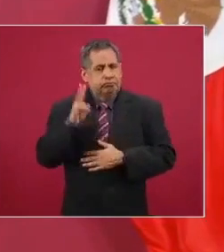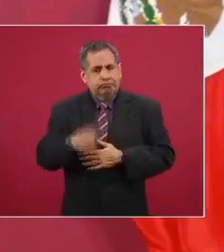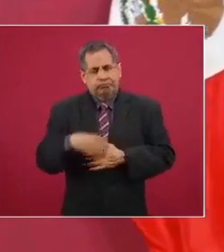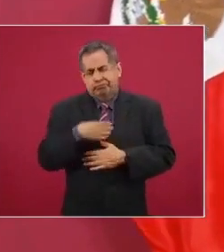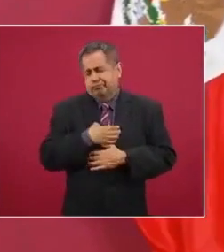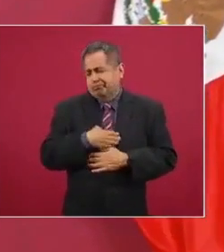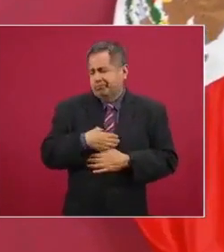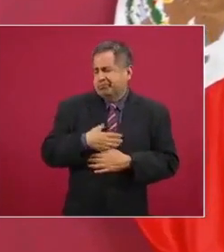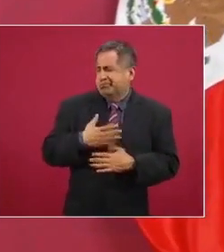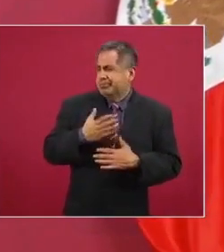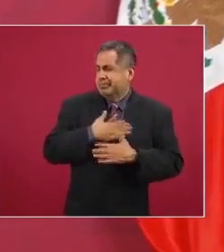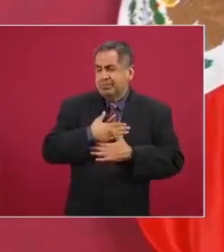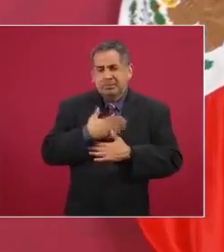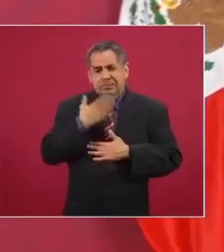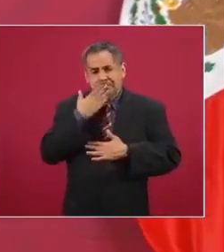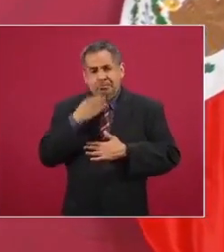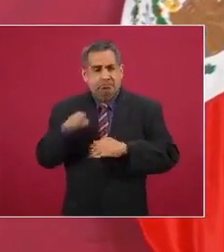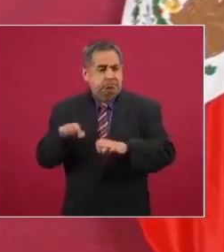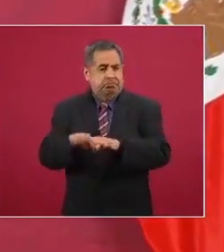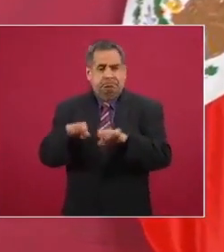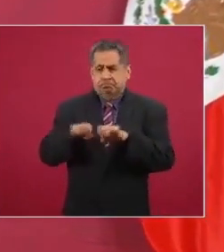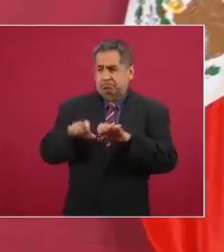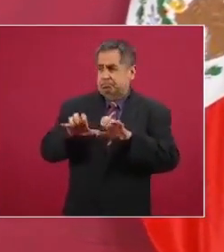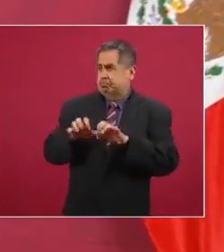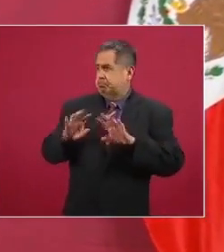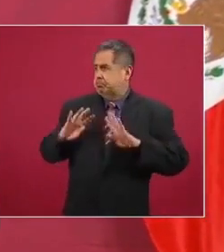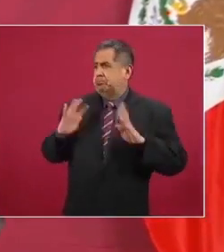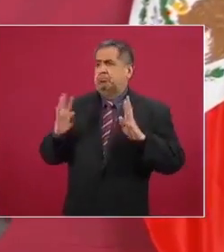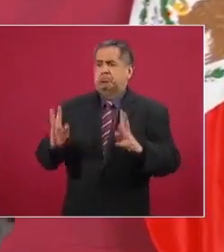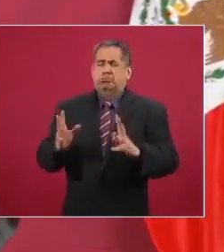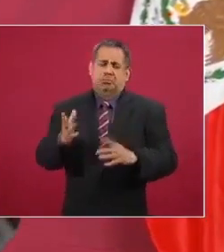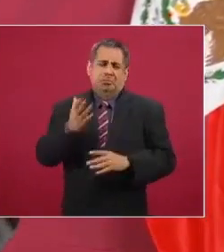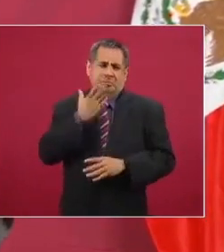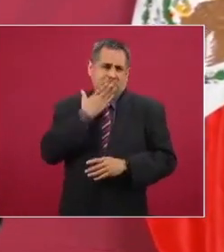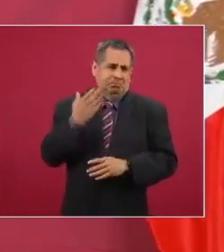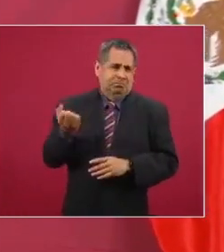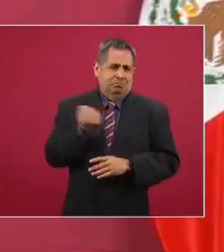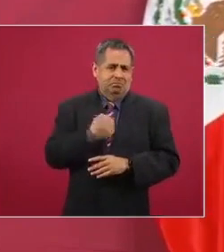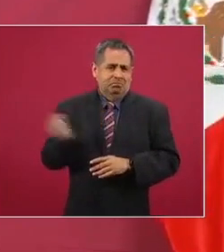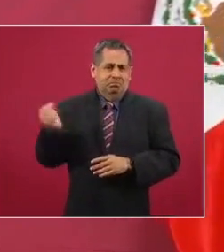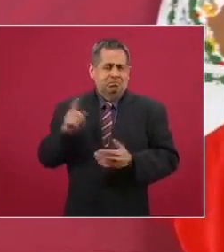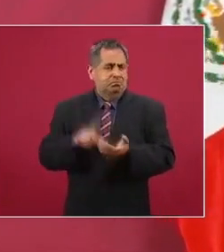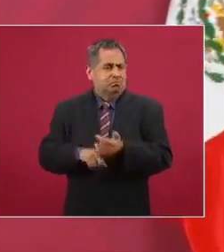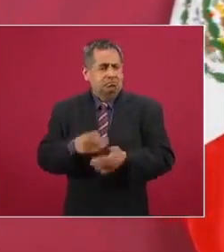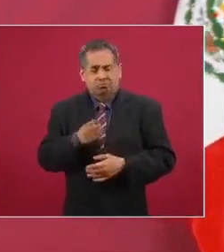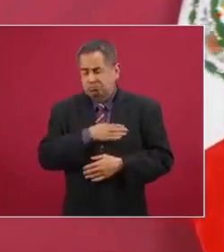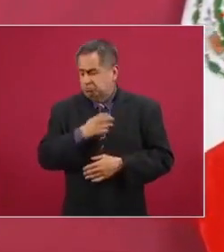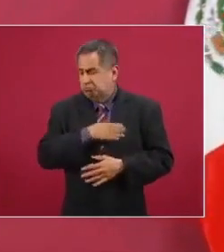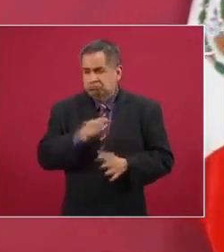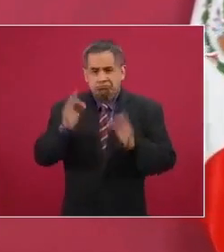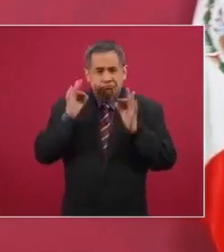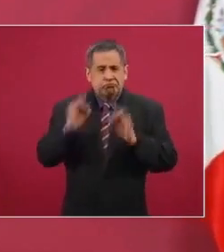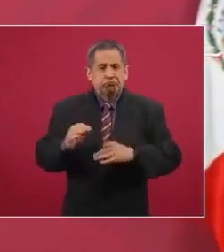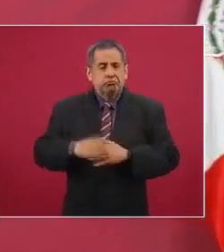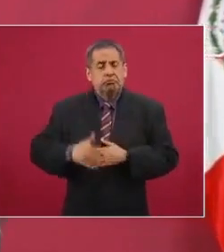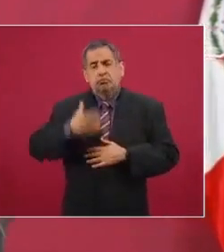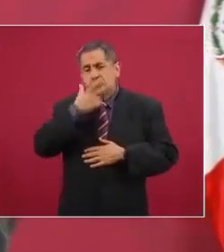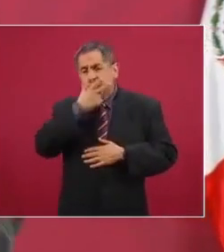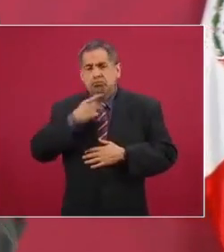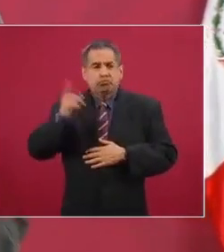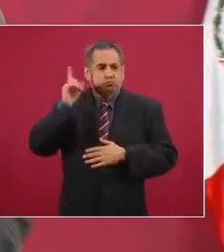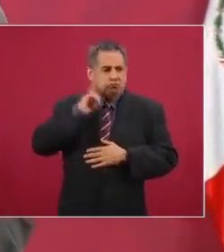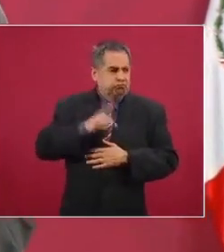de contar con un equipo de trabajo muy bueno, de mujeres y de